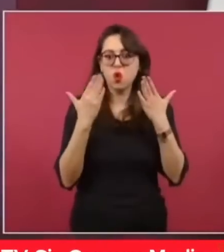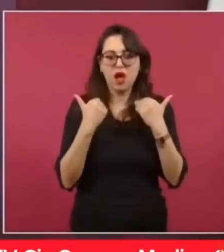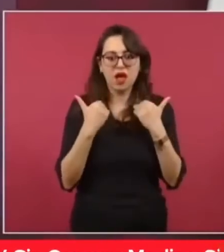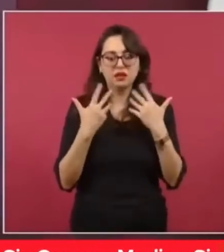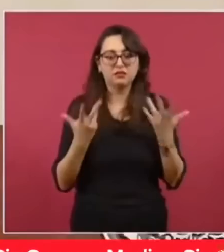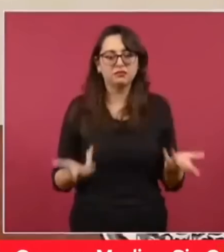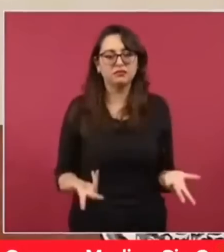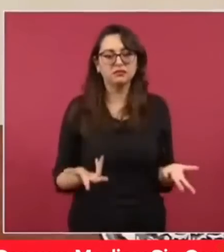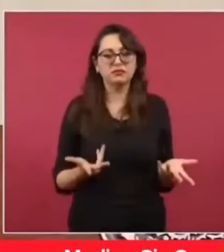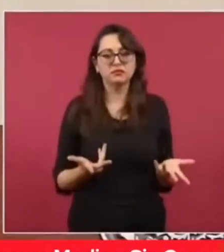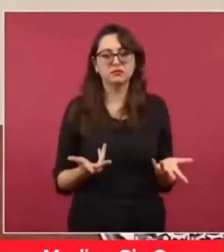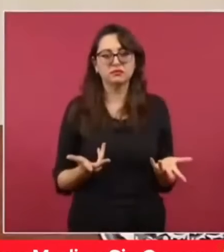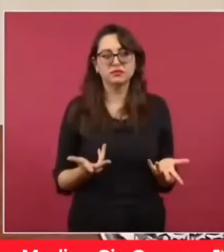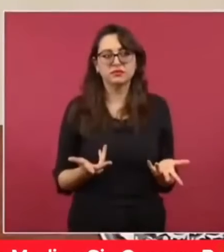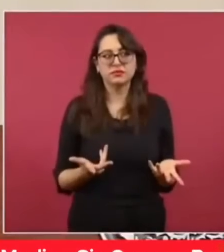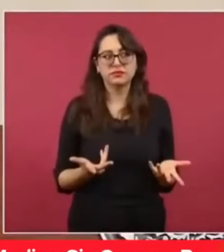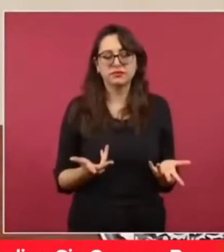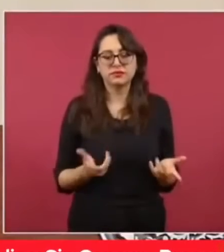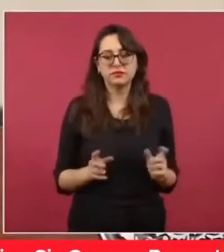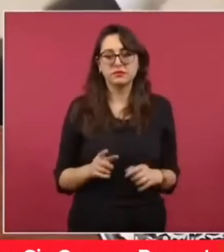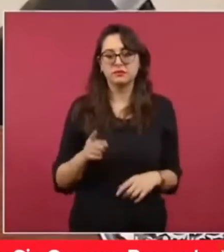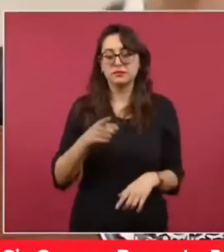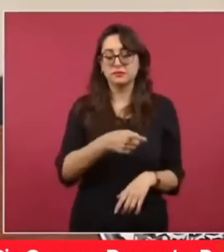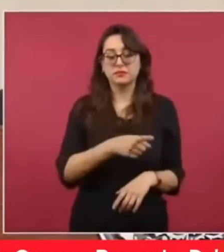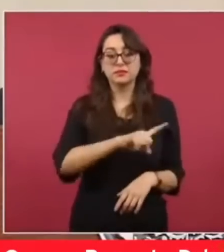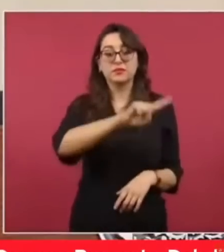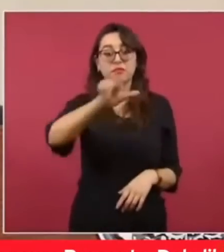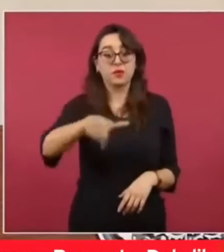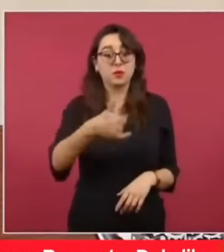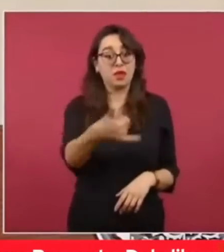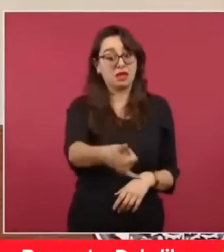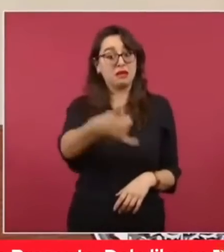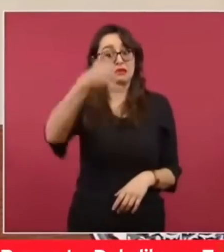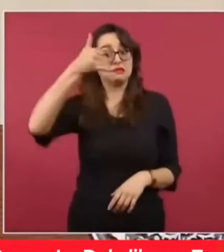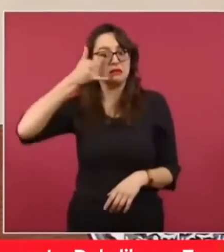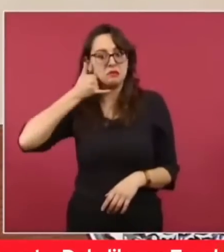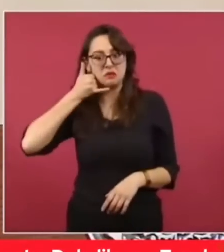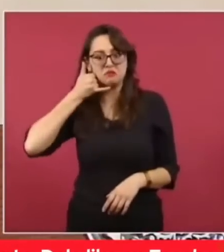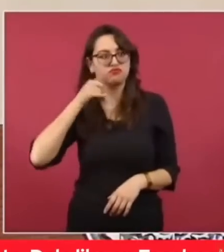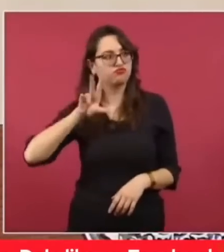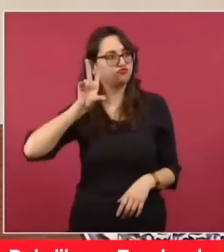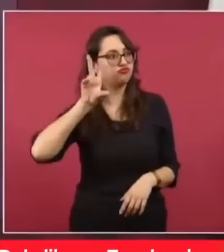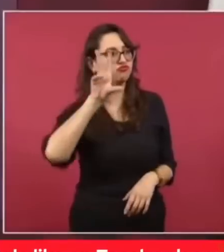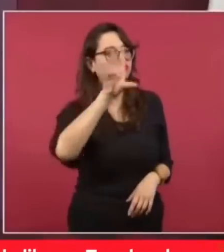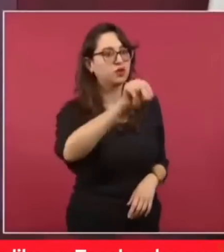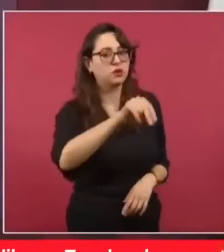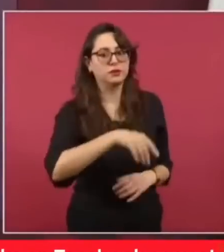repente, por donde ya se había pasado, aparecen los cuerpos